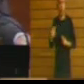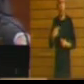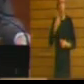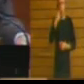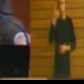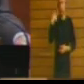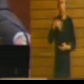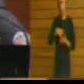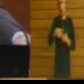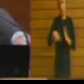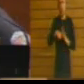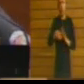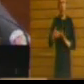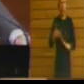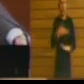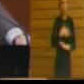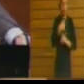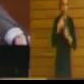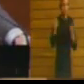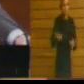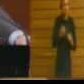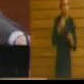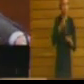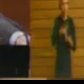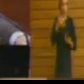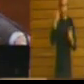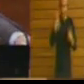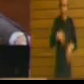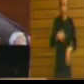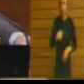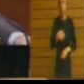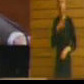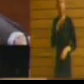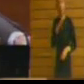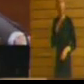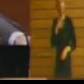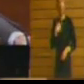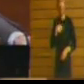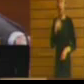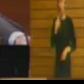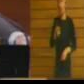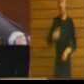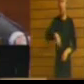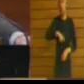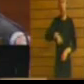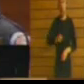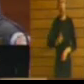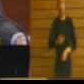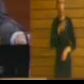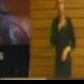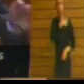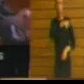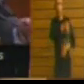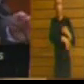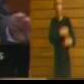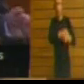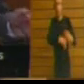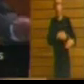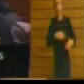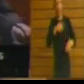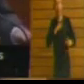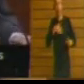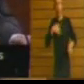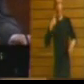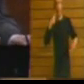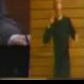prescripción, y por lo tanto, no es que lo digamos nosotros, es que ustedes, con sus hechos, nos están dando la razón. Pero es que no es